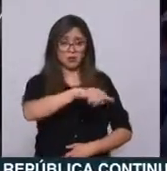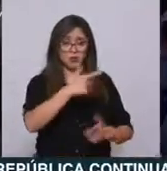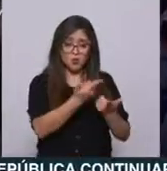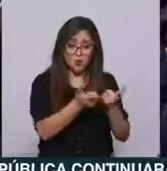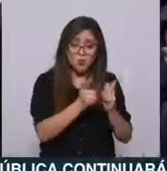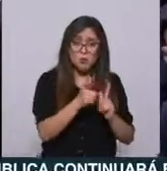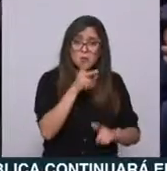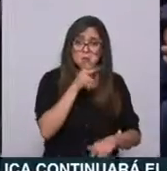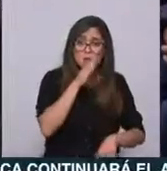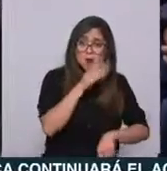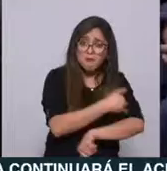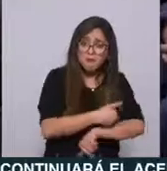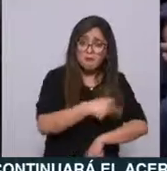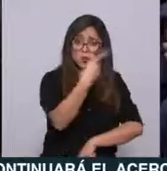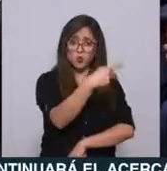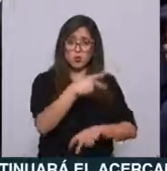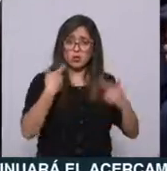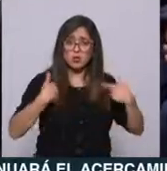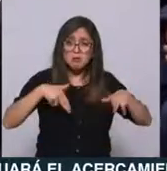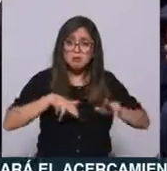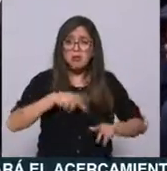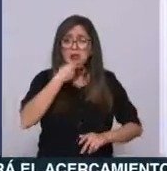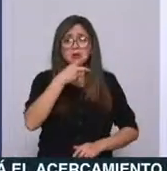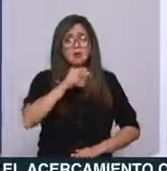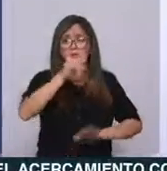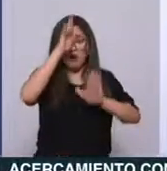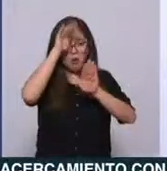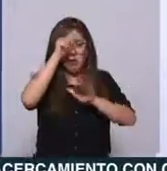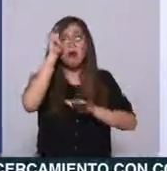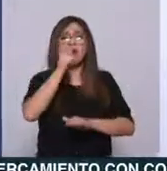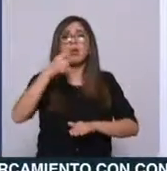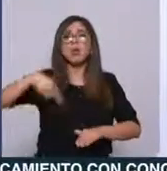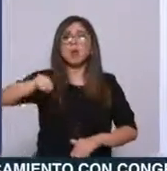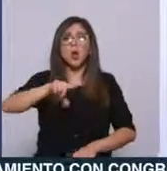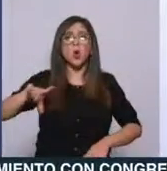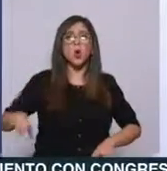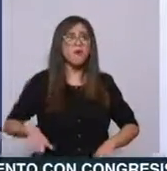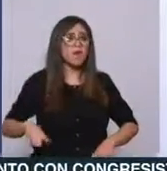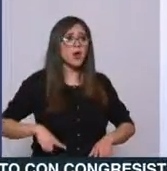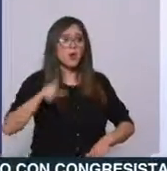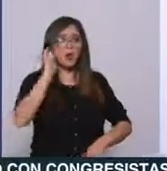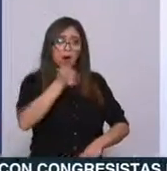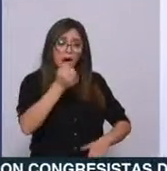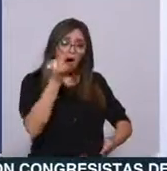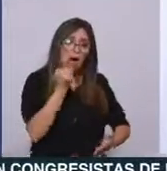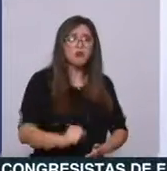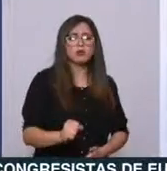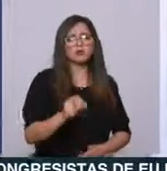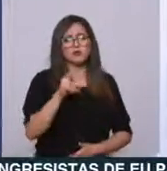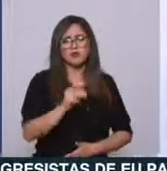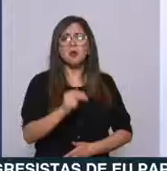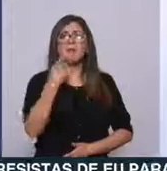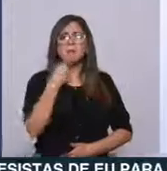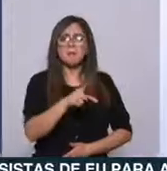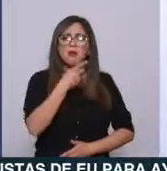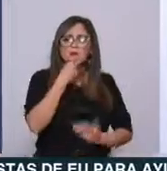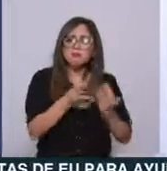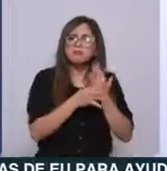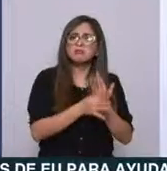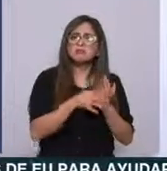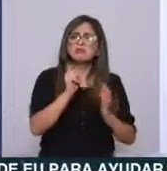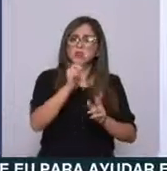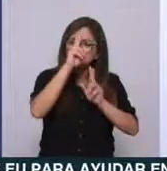bien han señalado las autoridades, que es opcional, que no ha sido una imposición, pero que también se trata de respeto a los derechos de